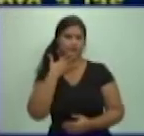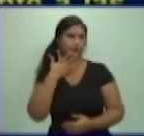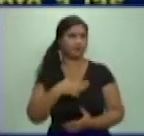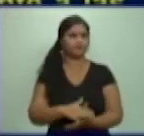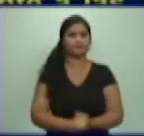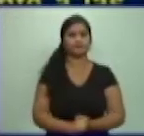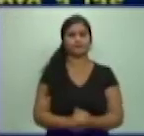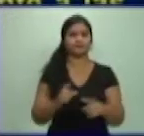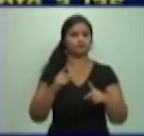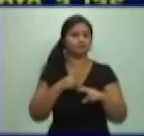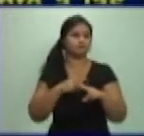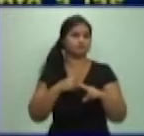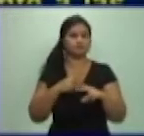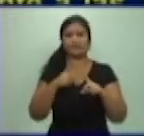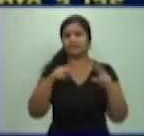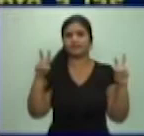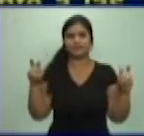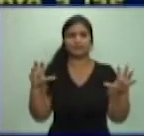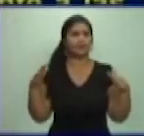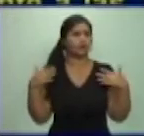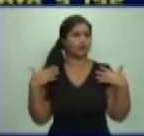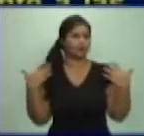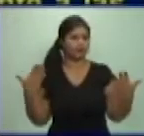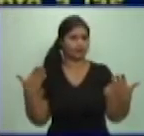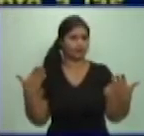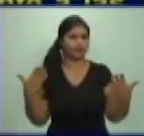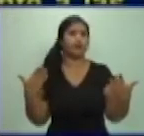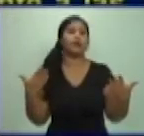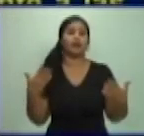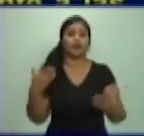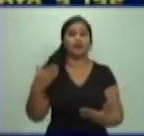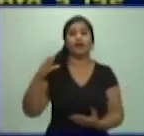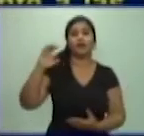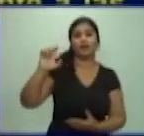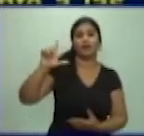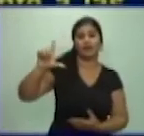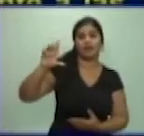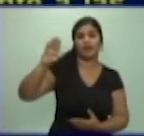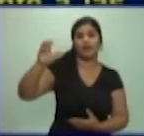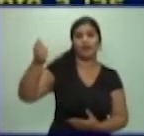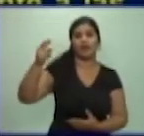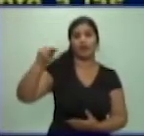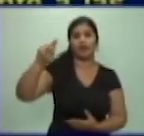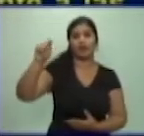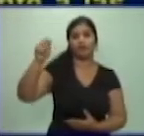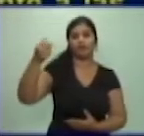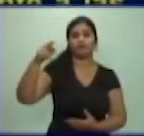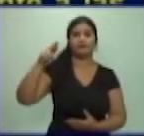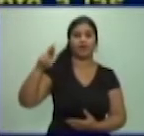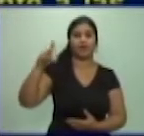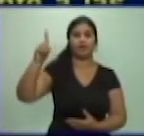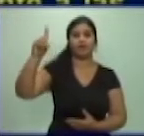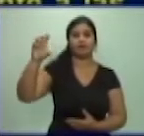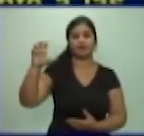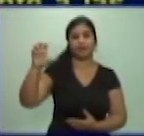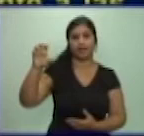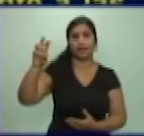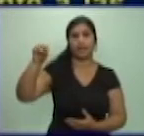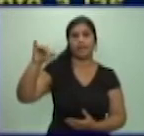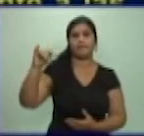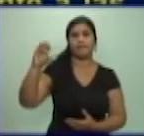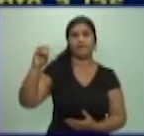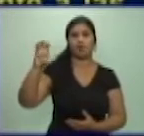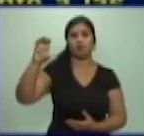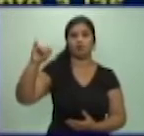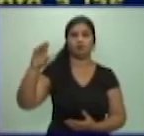hablando? Efectivamente, del Cantar de Mío Cid o poema de Mío Cid, como usted también lo pudiera nombrar,